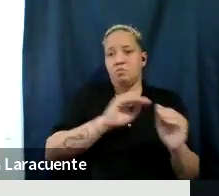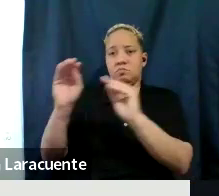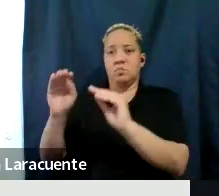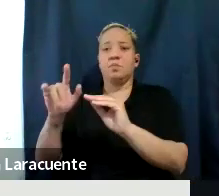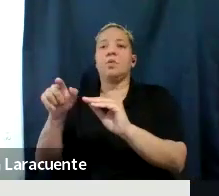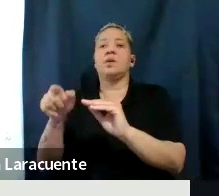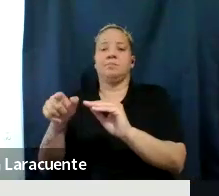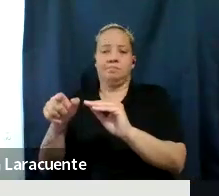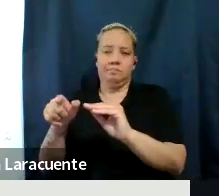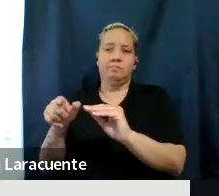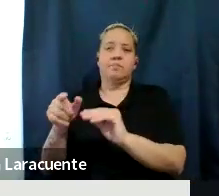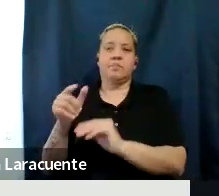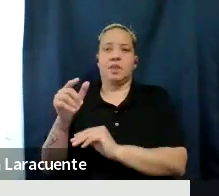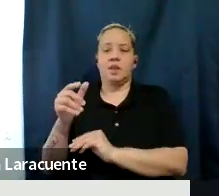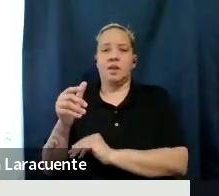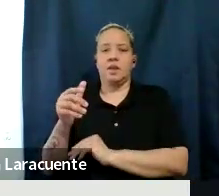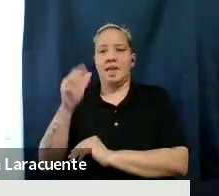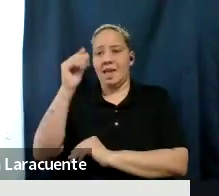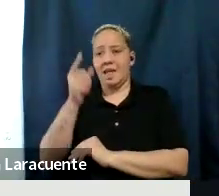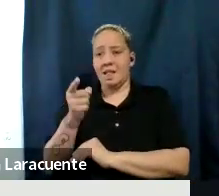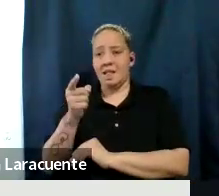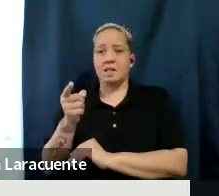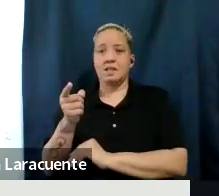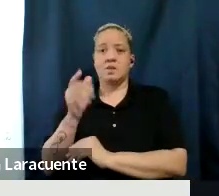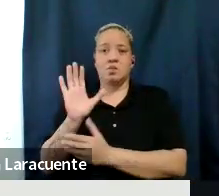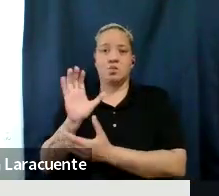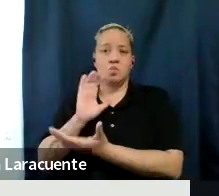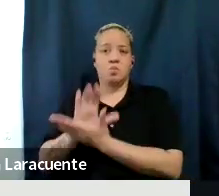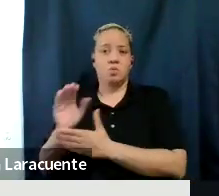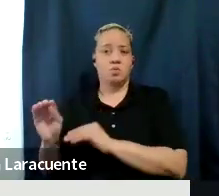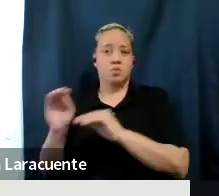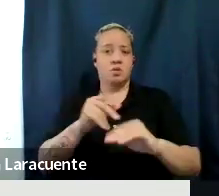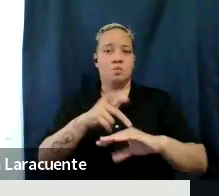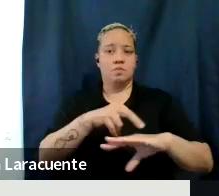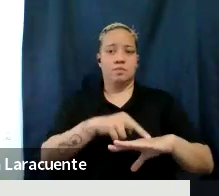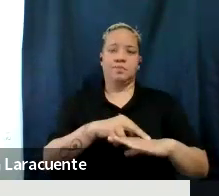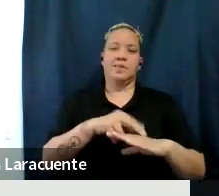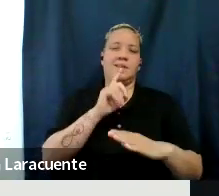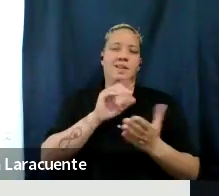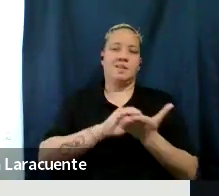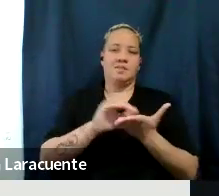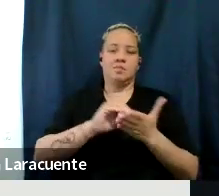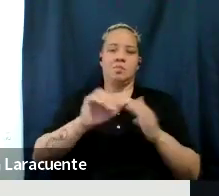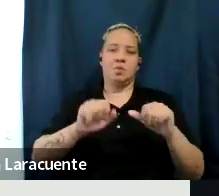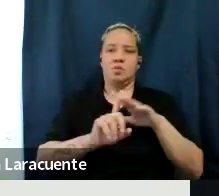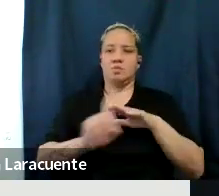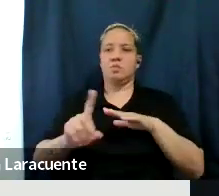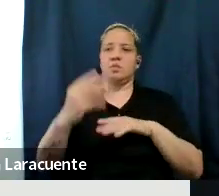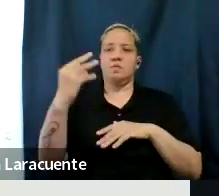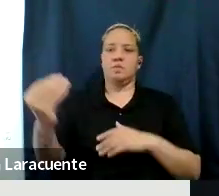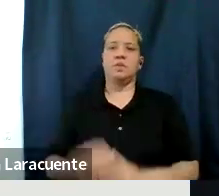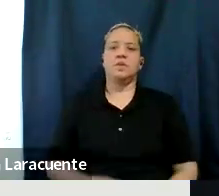él junto con Zenobia Camprubí a la isla, y en realidad era una excusa para poder salir al